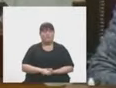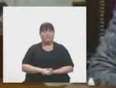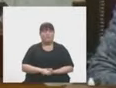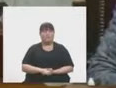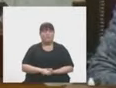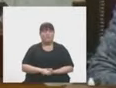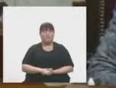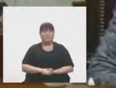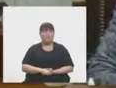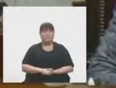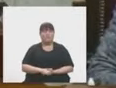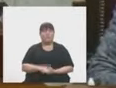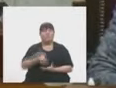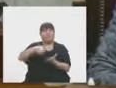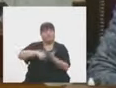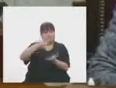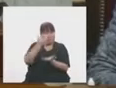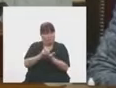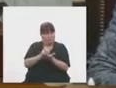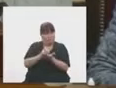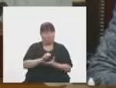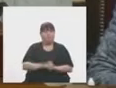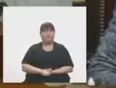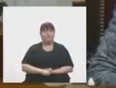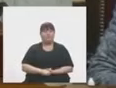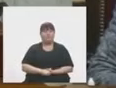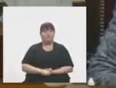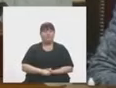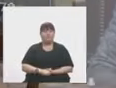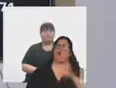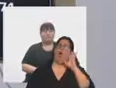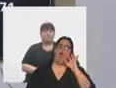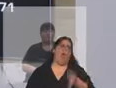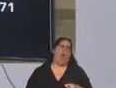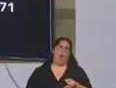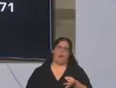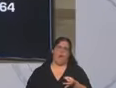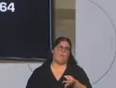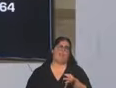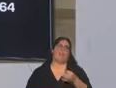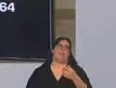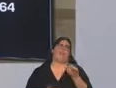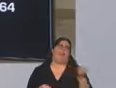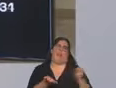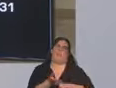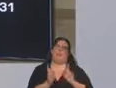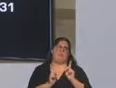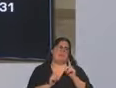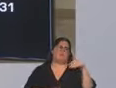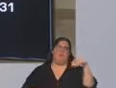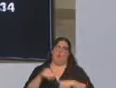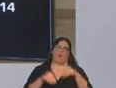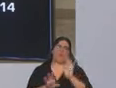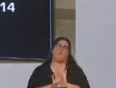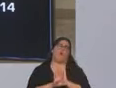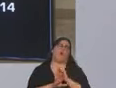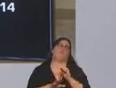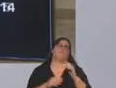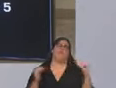allí viene la segunda votación electrónicos obviamente se supone que todos van a votar igual con lo cual va a quedar ratificado el empate